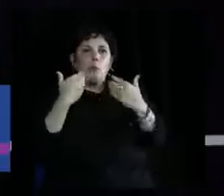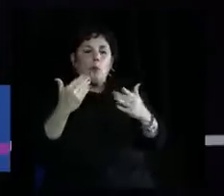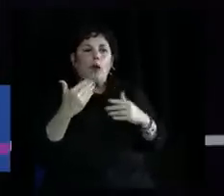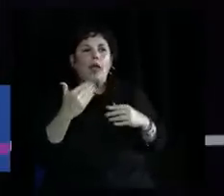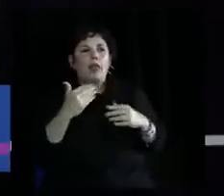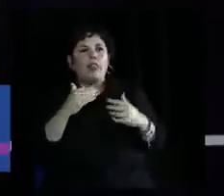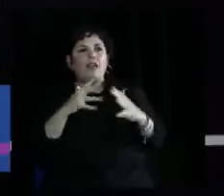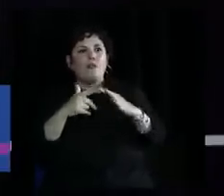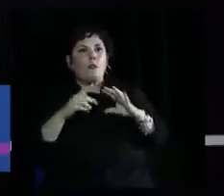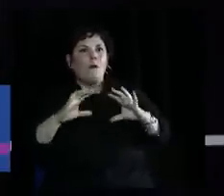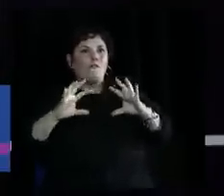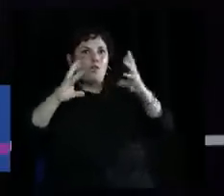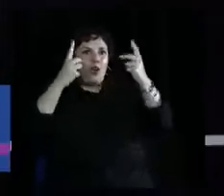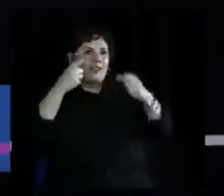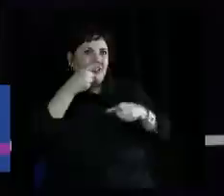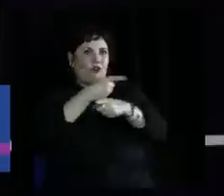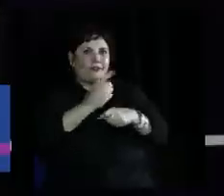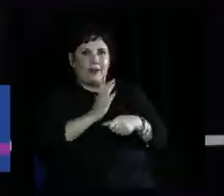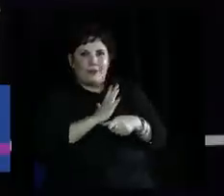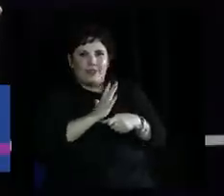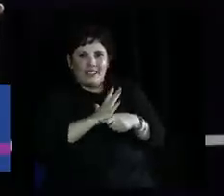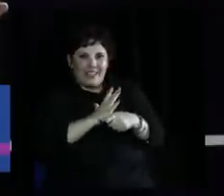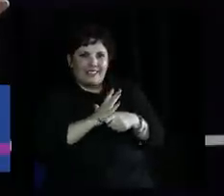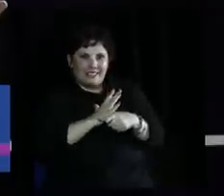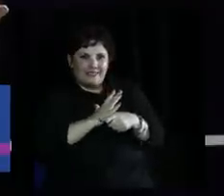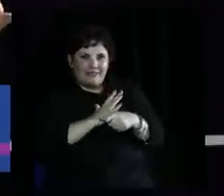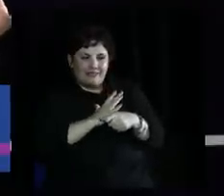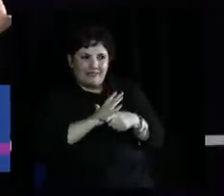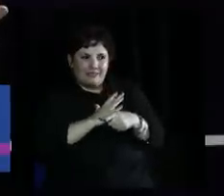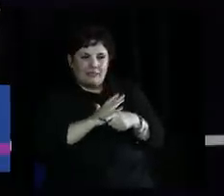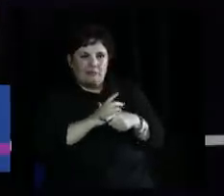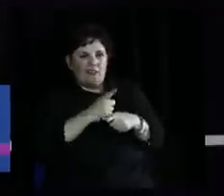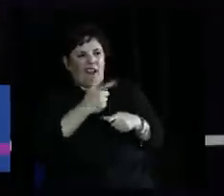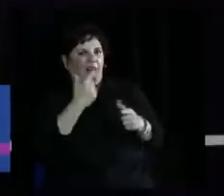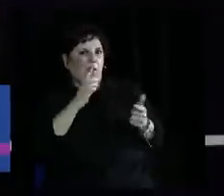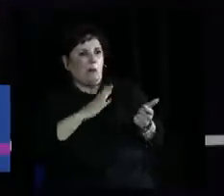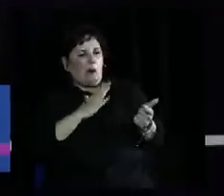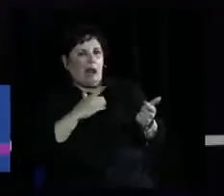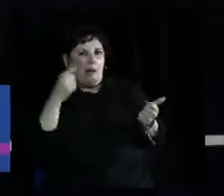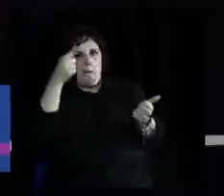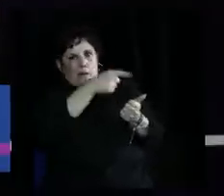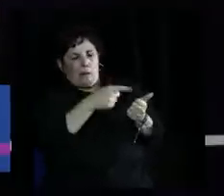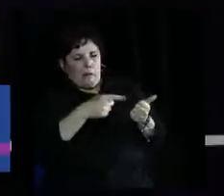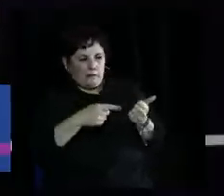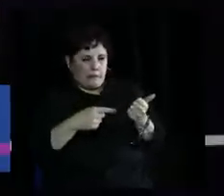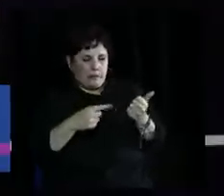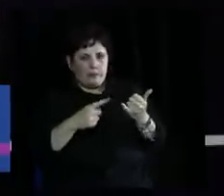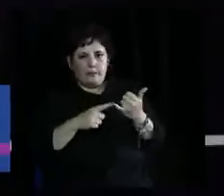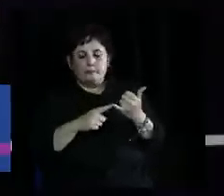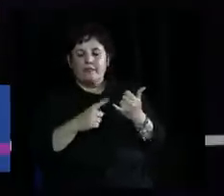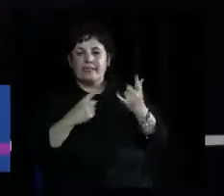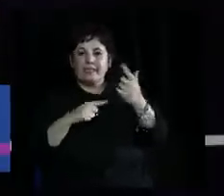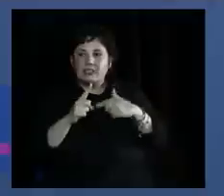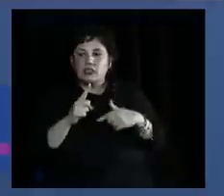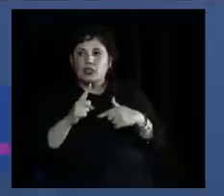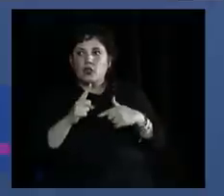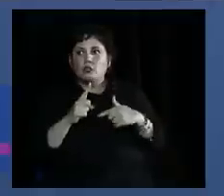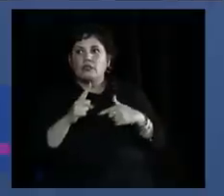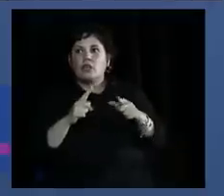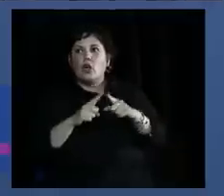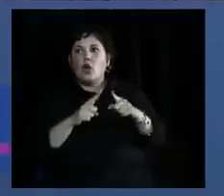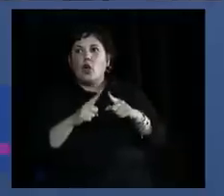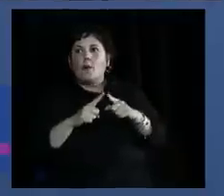como violencia de género, son un ataque a esas mujeres por su género y por ser mujeres. Entonces, este es como